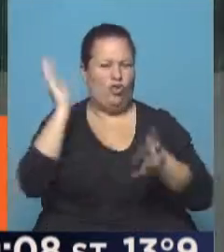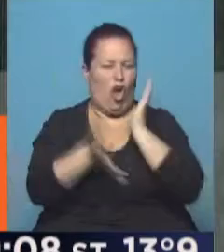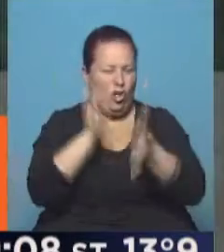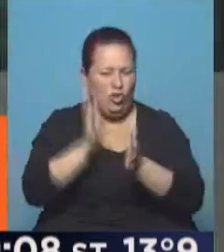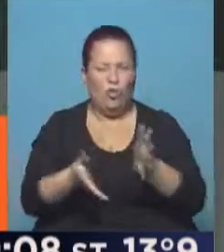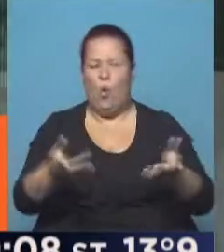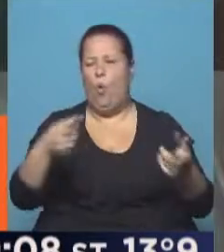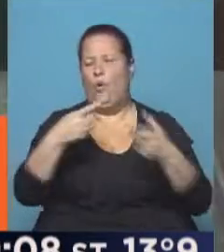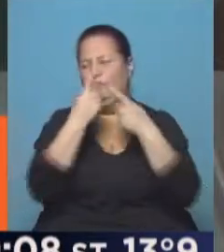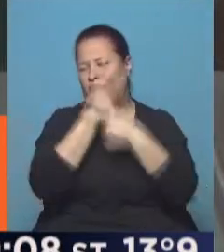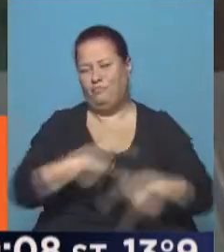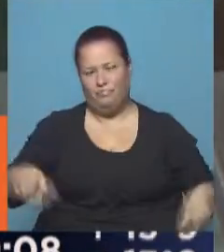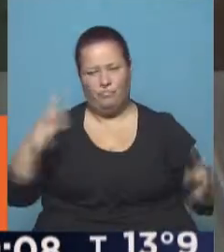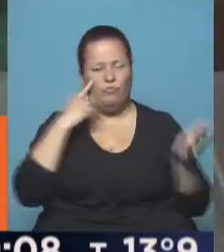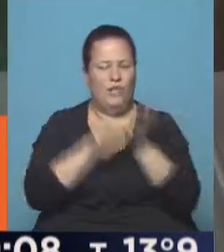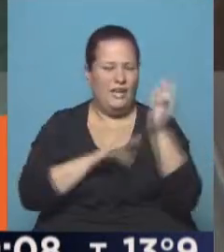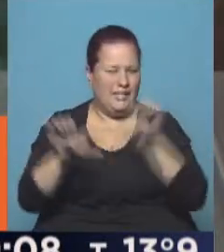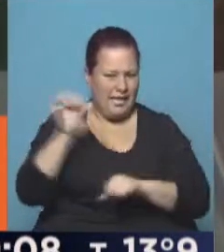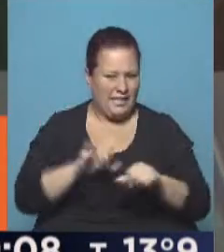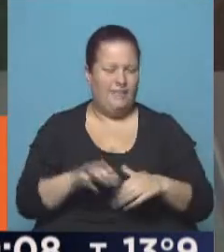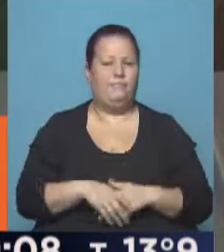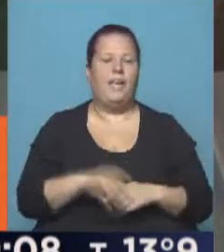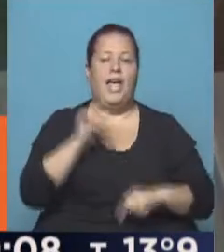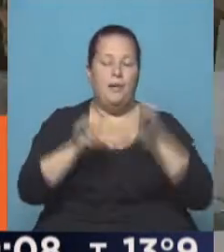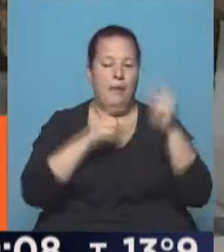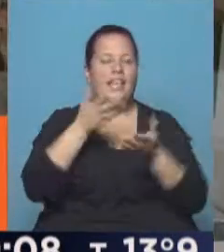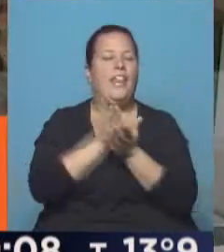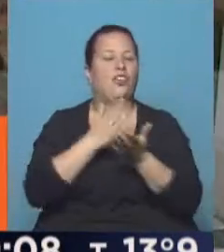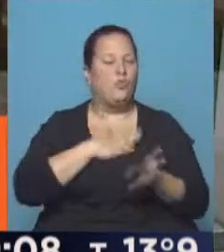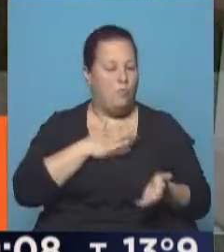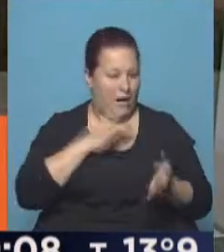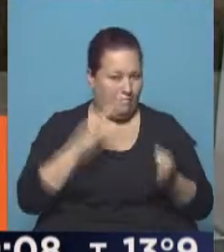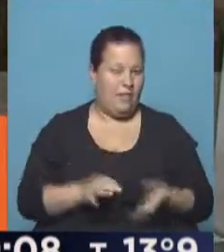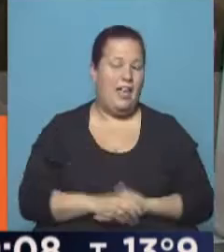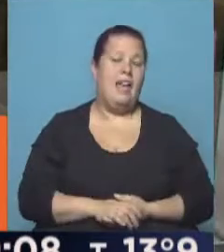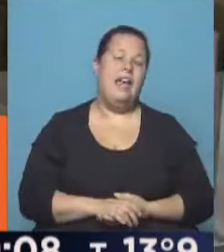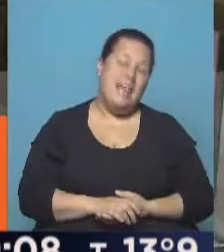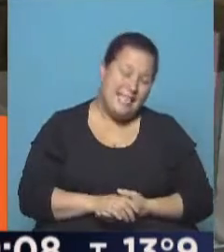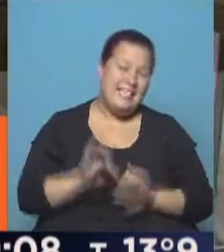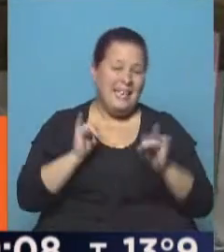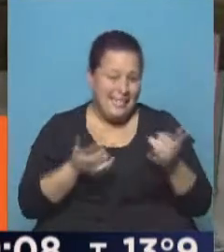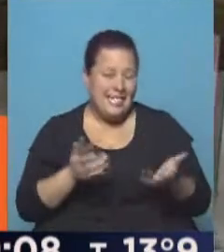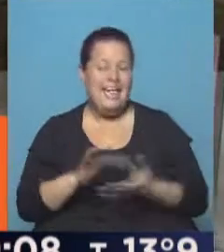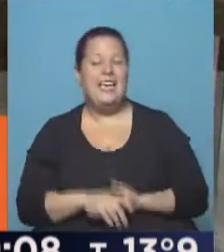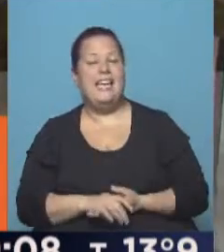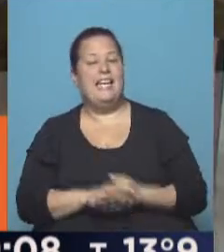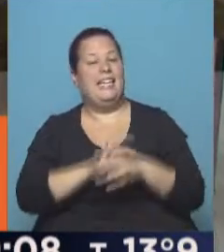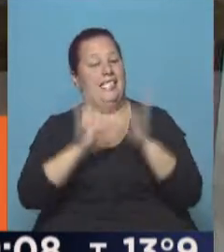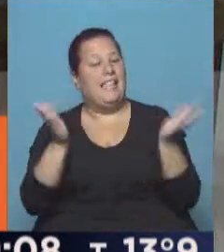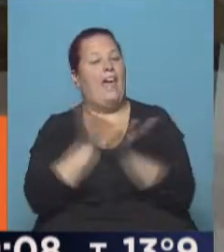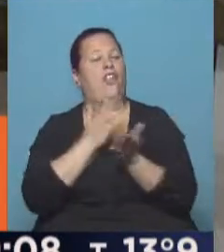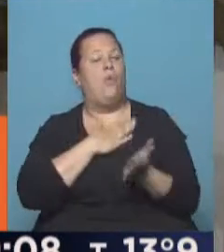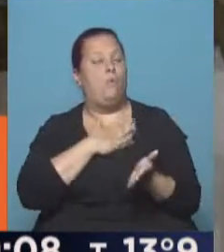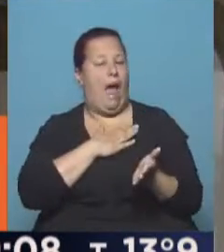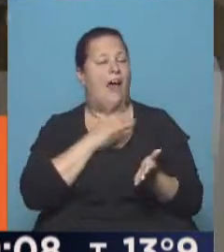torturas, de los experimentos científicos. Claro, se empieza a hablar de derechos humanos en definitiva. Sí, digamos, ya derechos